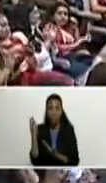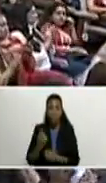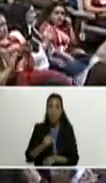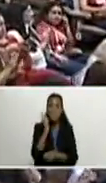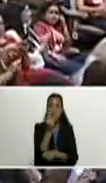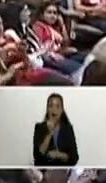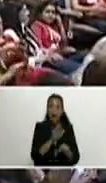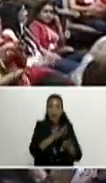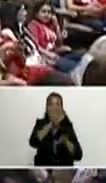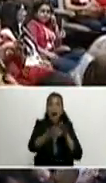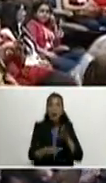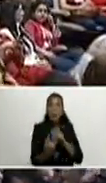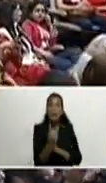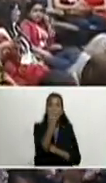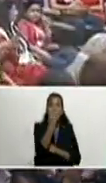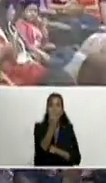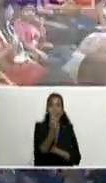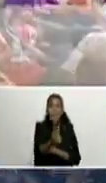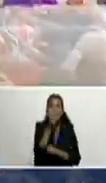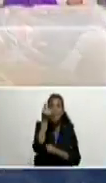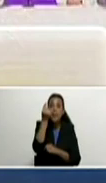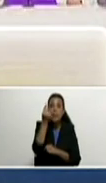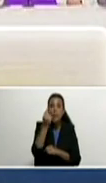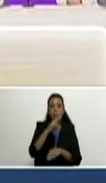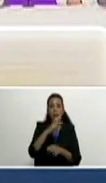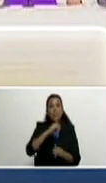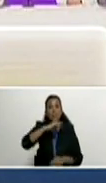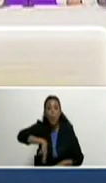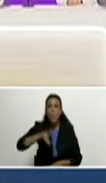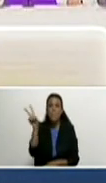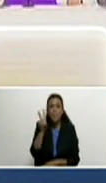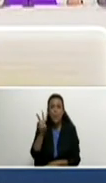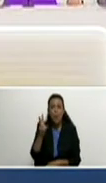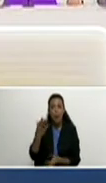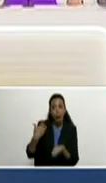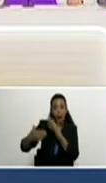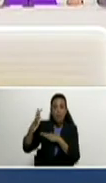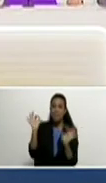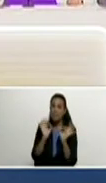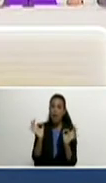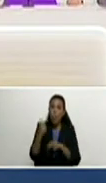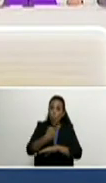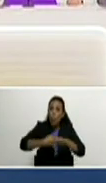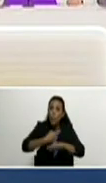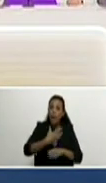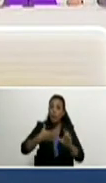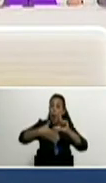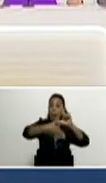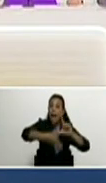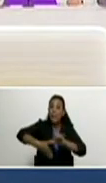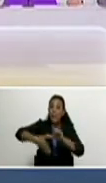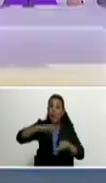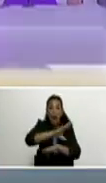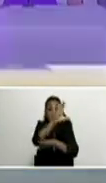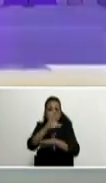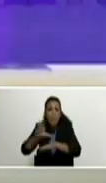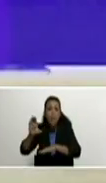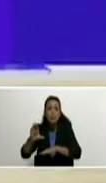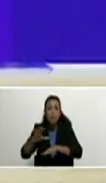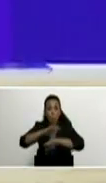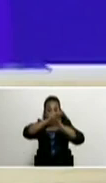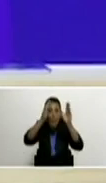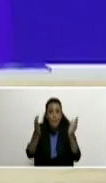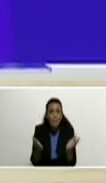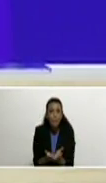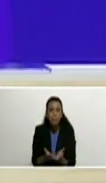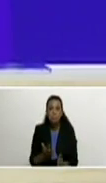Primer paso, primera vez que eso sucedía en un gobierno latinoamericano, caribeño, en un